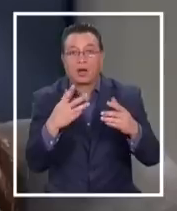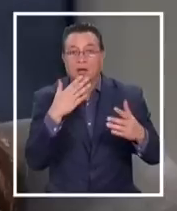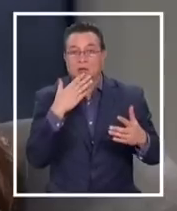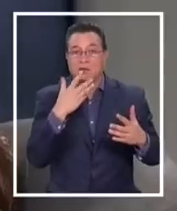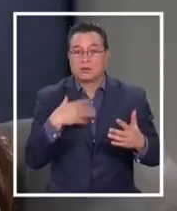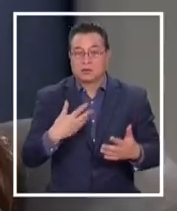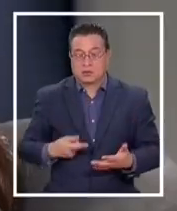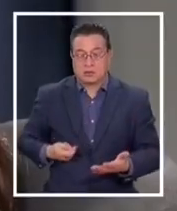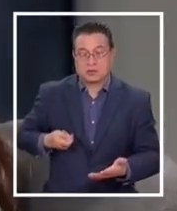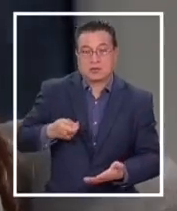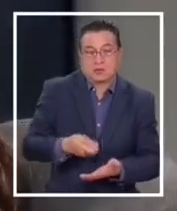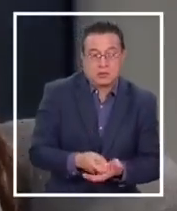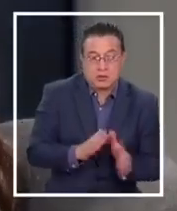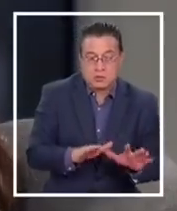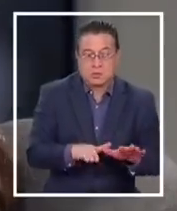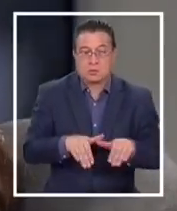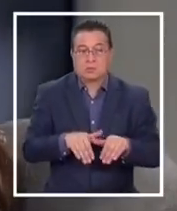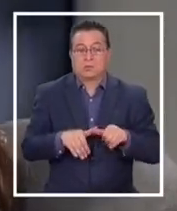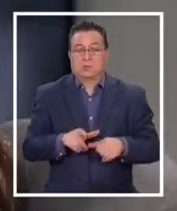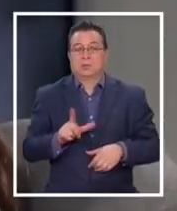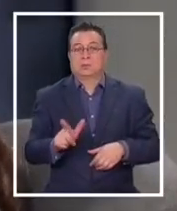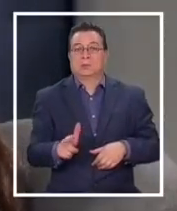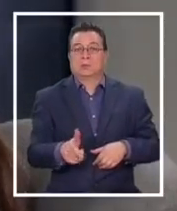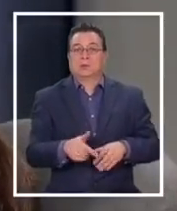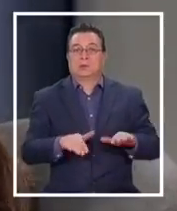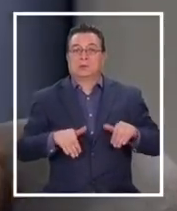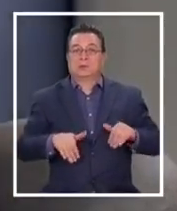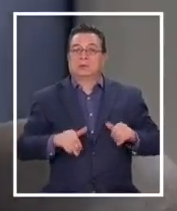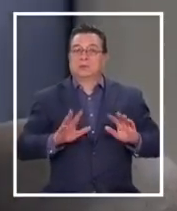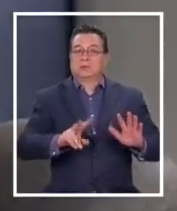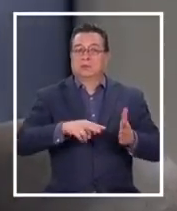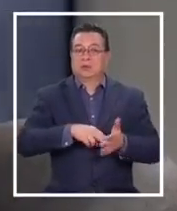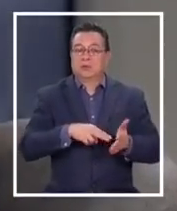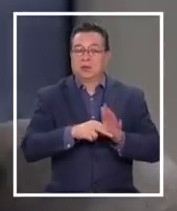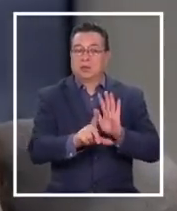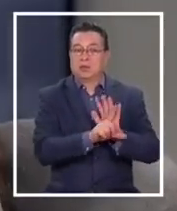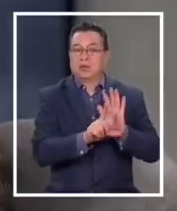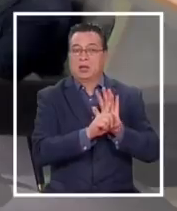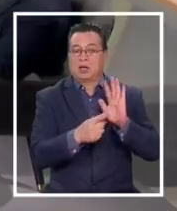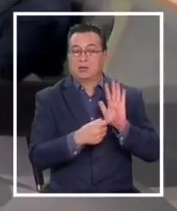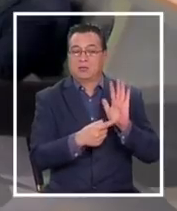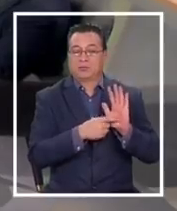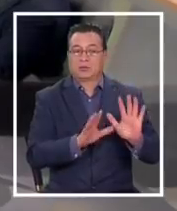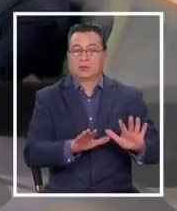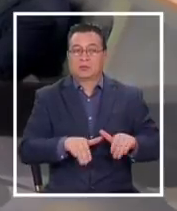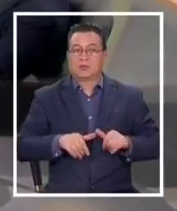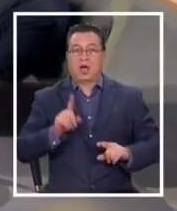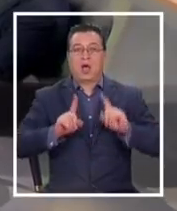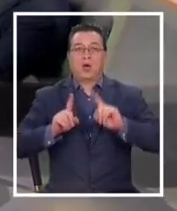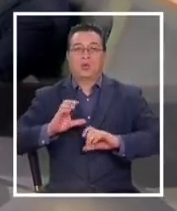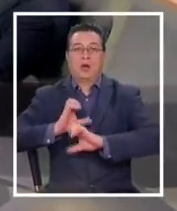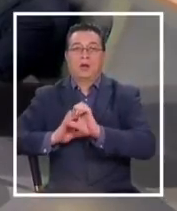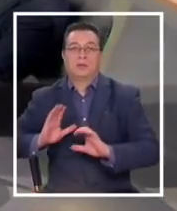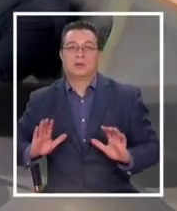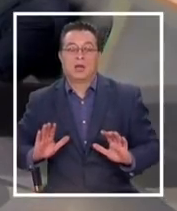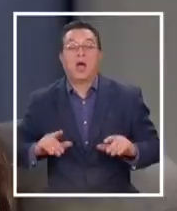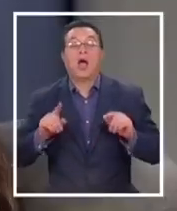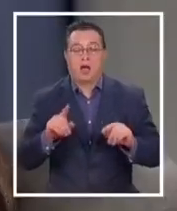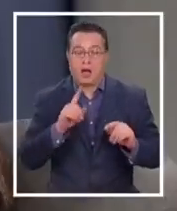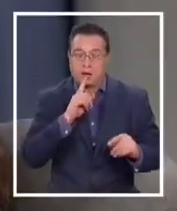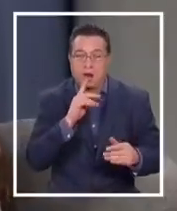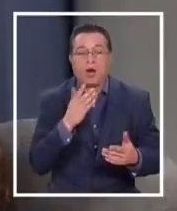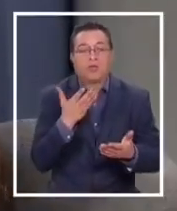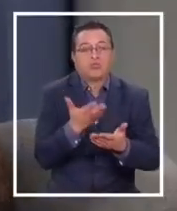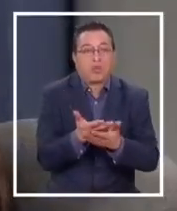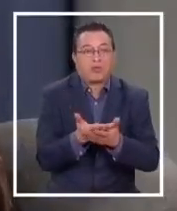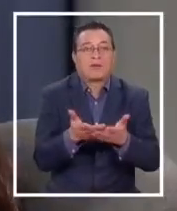cara a la inversión, eso también la ralentiza. Entonces, pongamos todas las cosas en la juguera y hagamos propuestas que sean viables, que